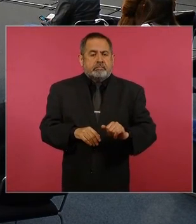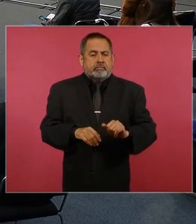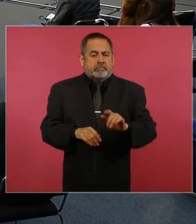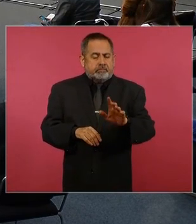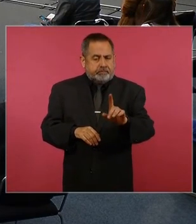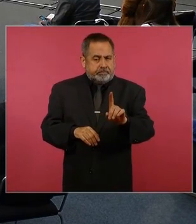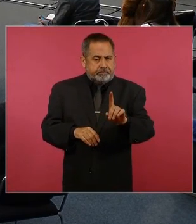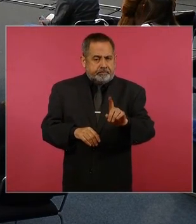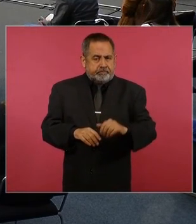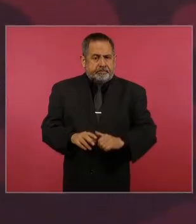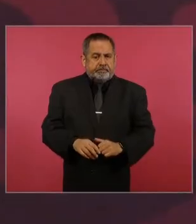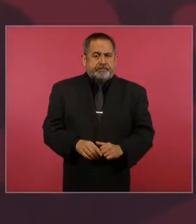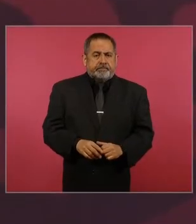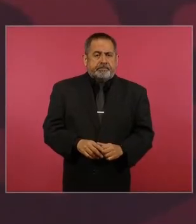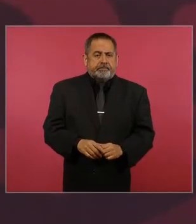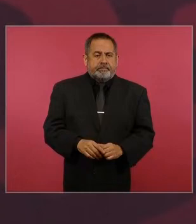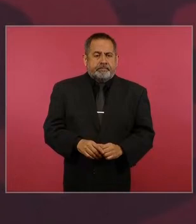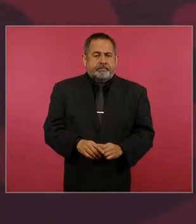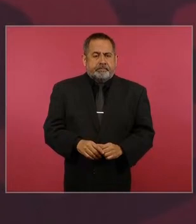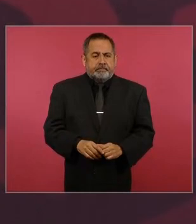Ahora,